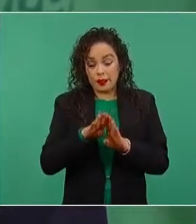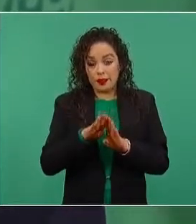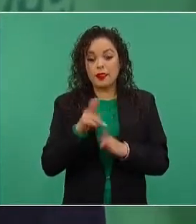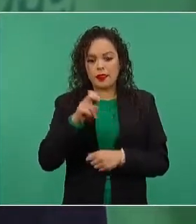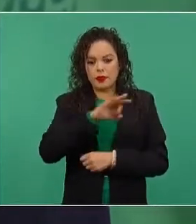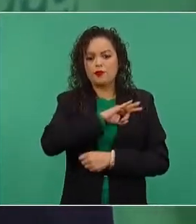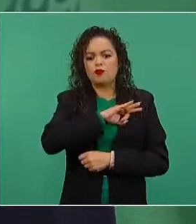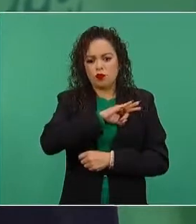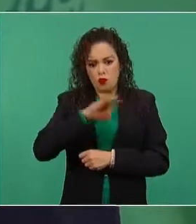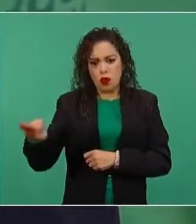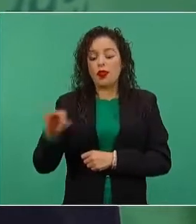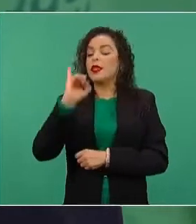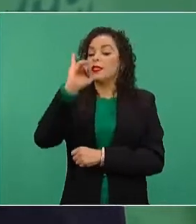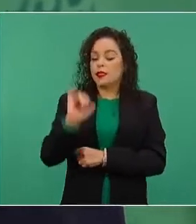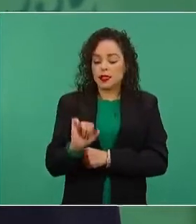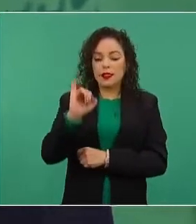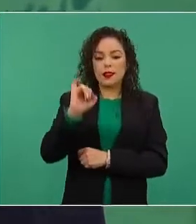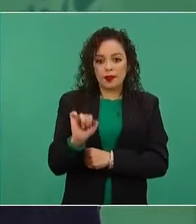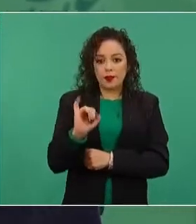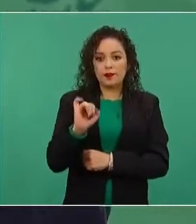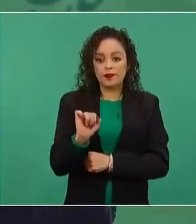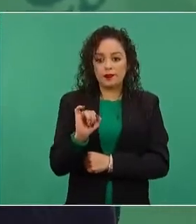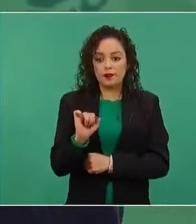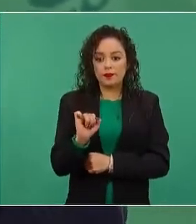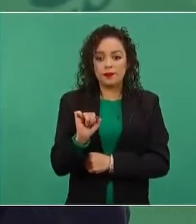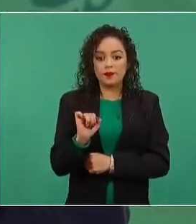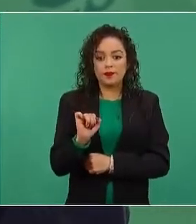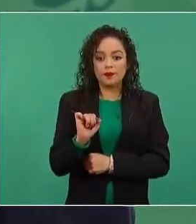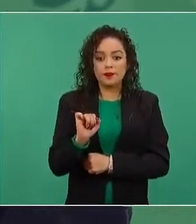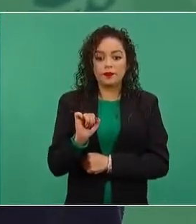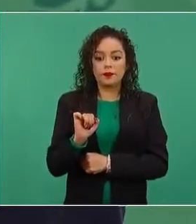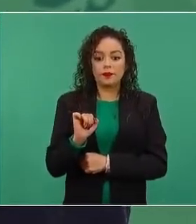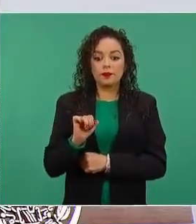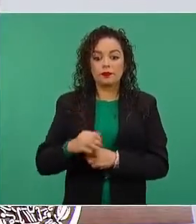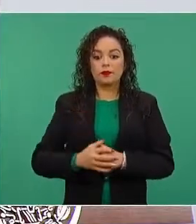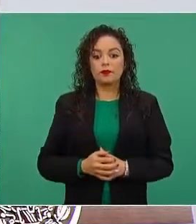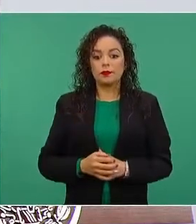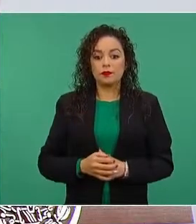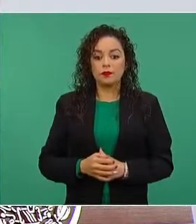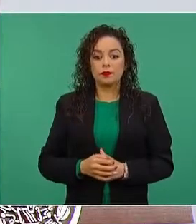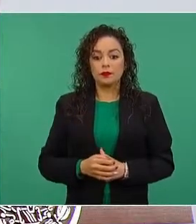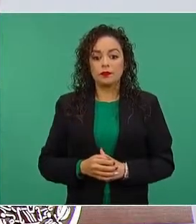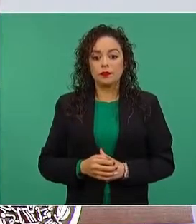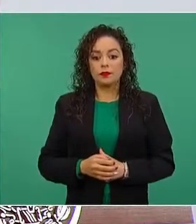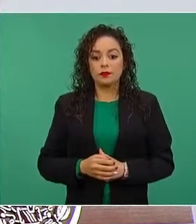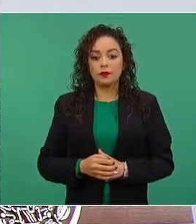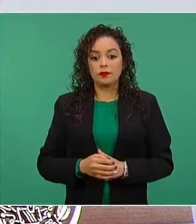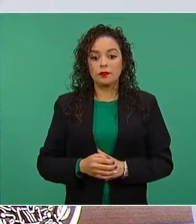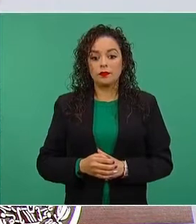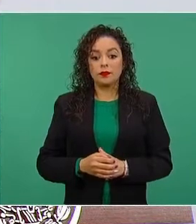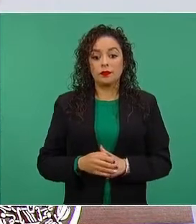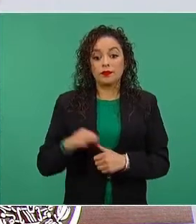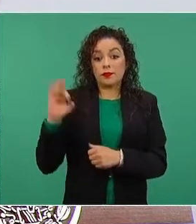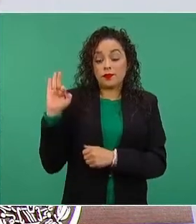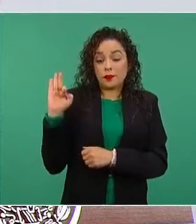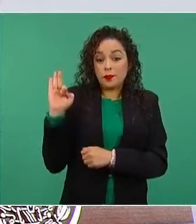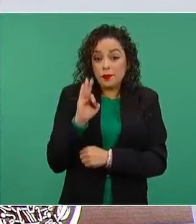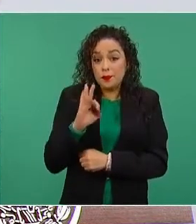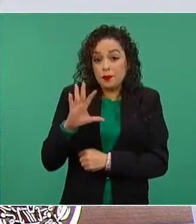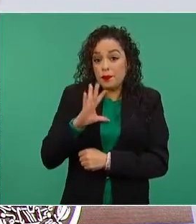puede. Si tienen una parcelita y todavía hay fuerzas, y